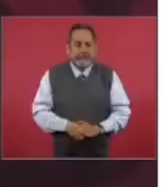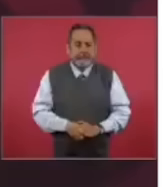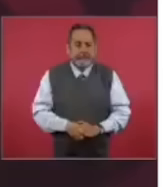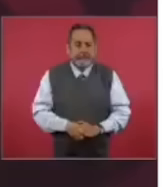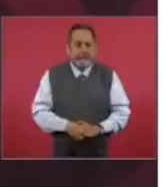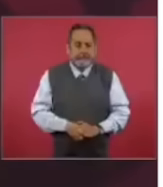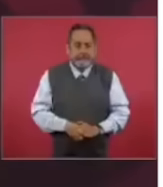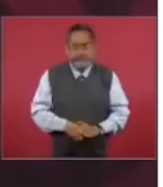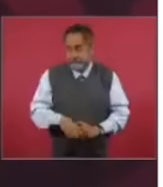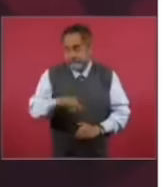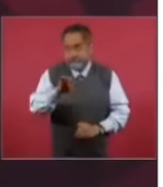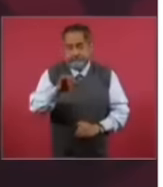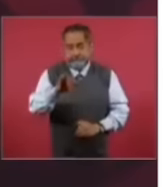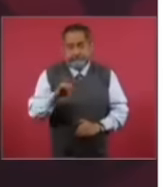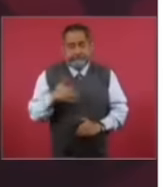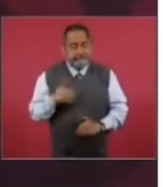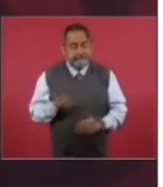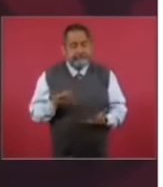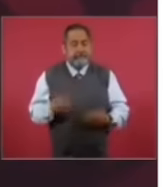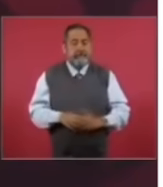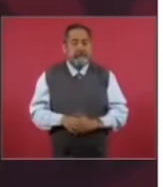vayan a desaparecerlos. Lo que